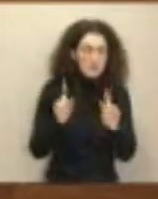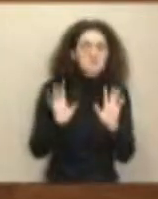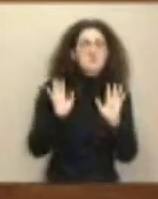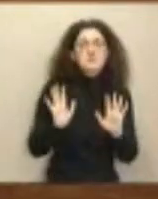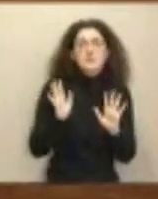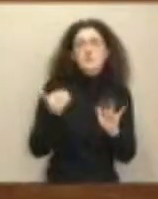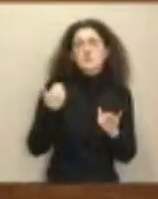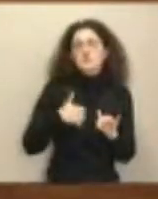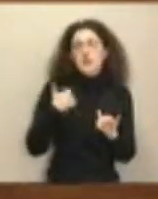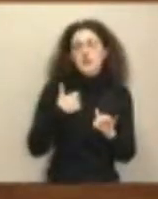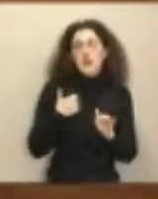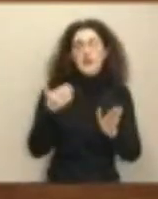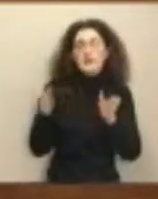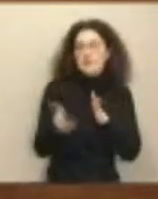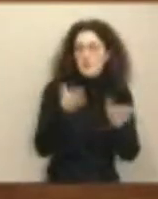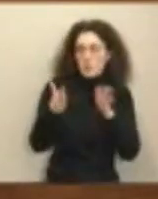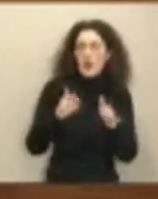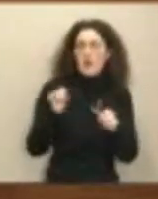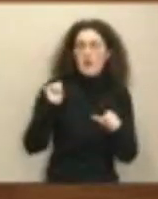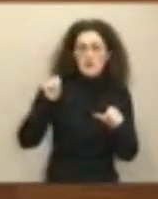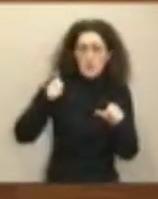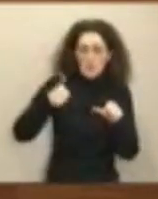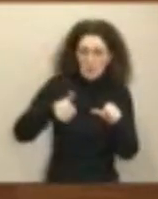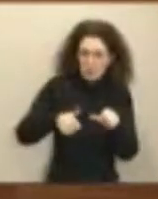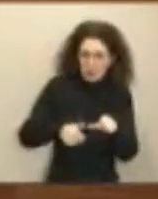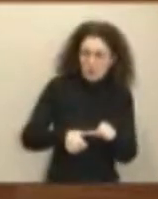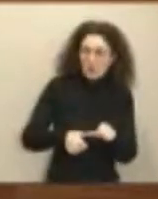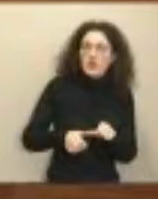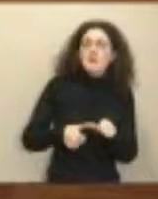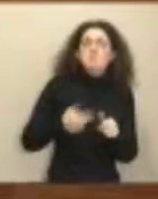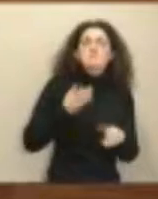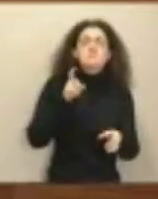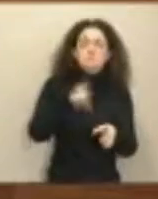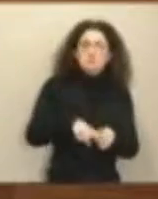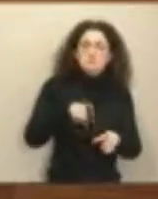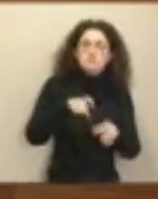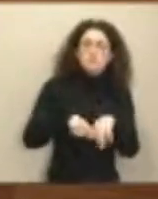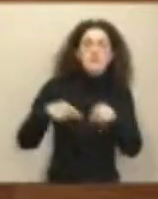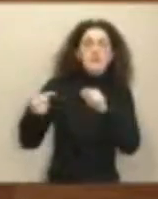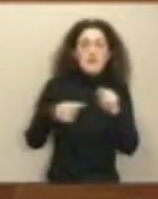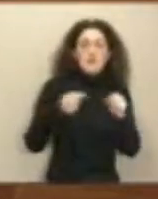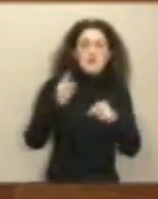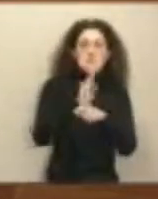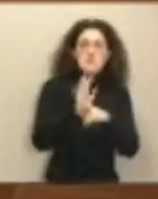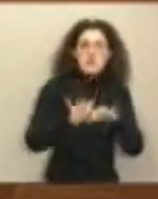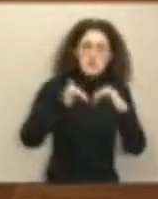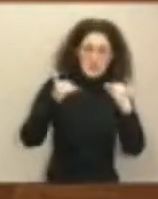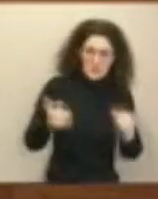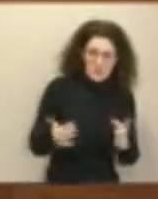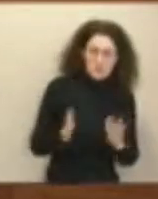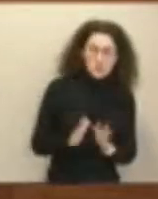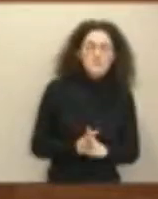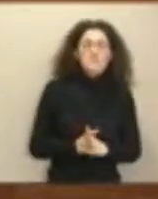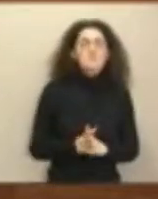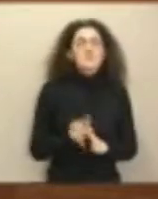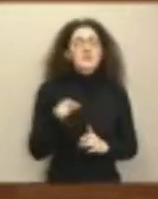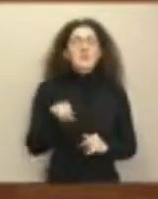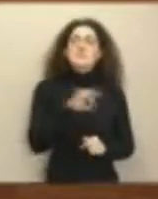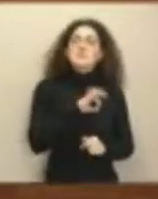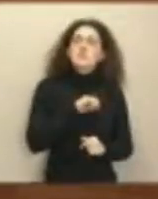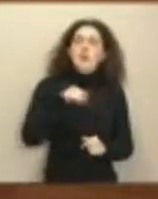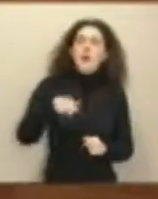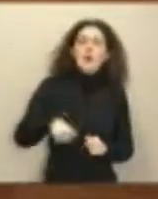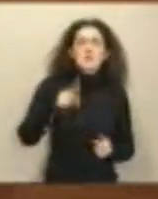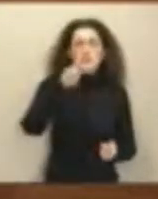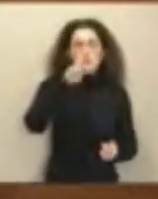llevamos unas temporadas largas asistiendo a los debates parlamentarios. Y yo, señorías, aquí se ha hecho mucho